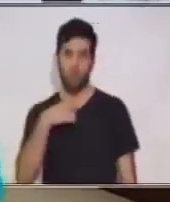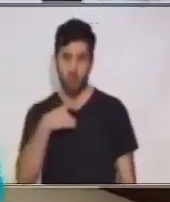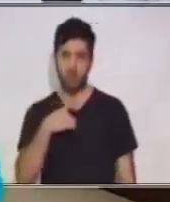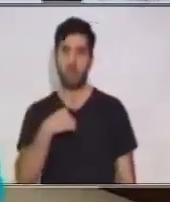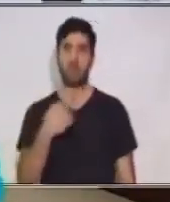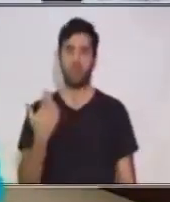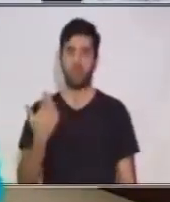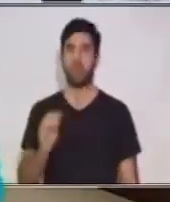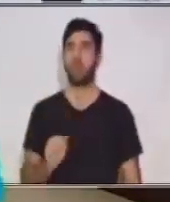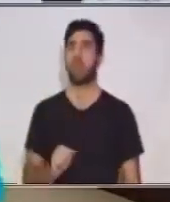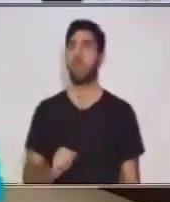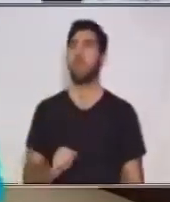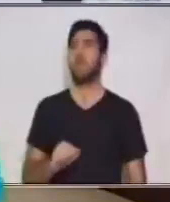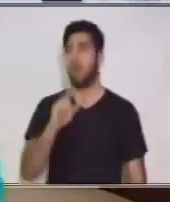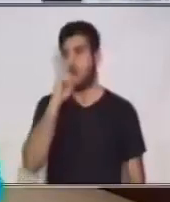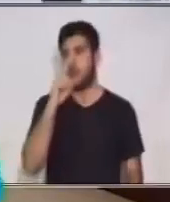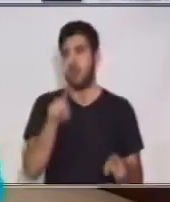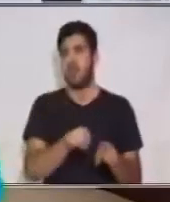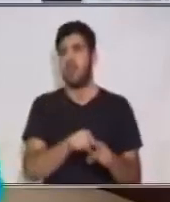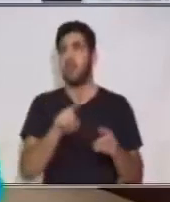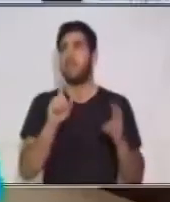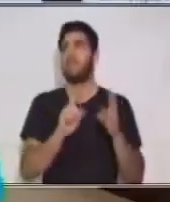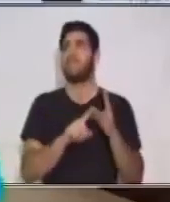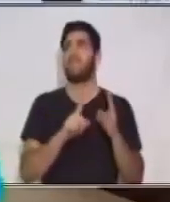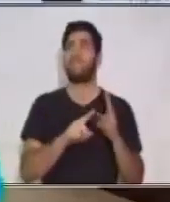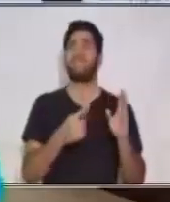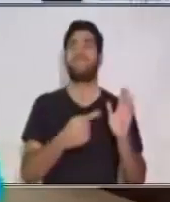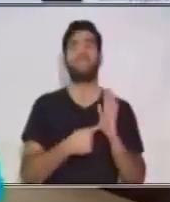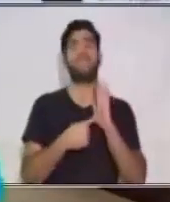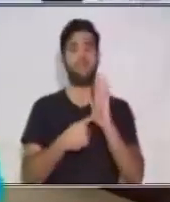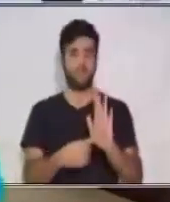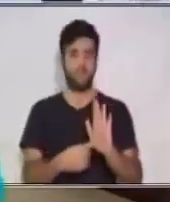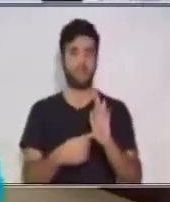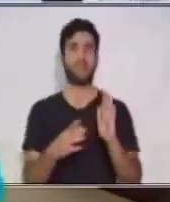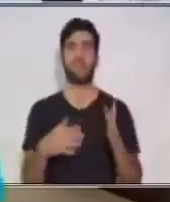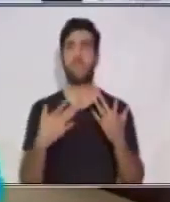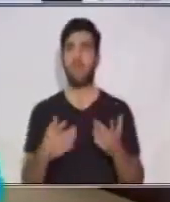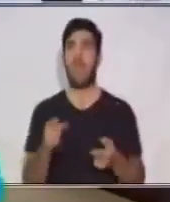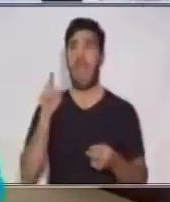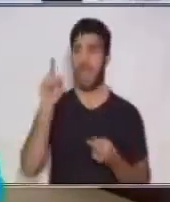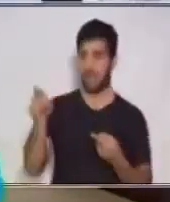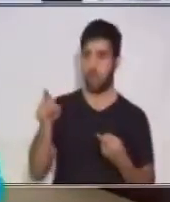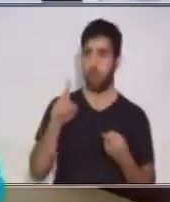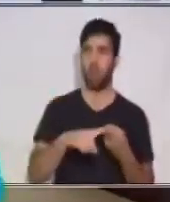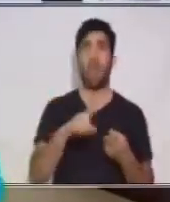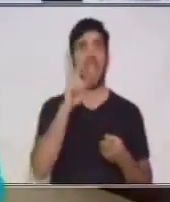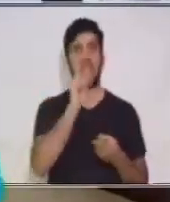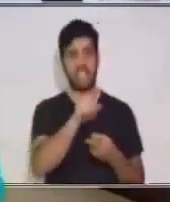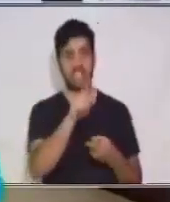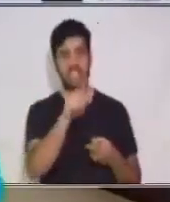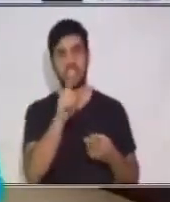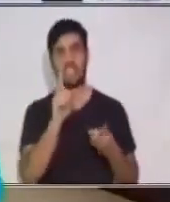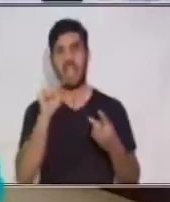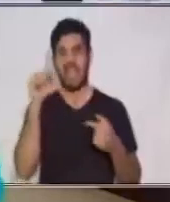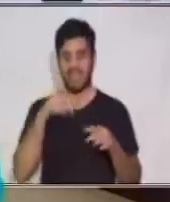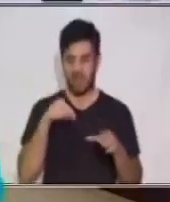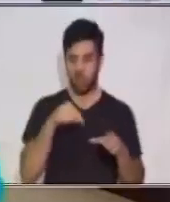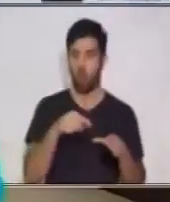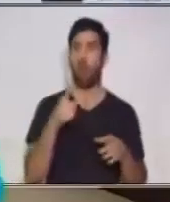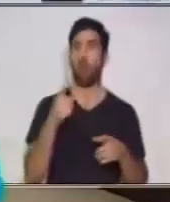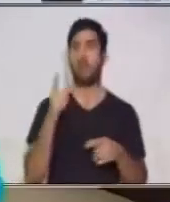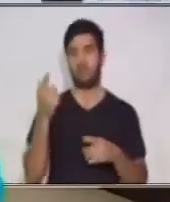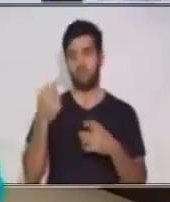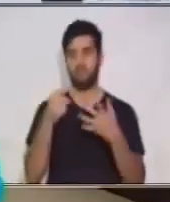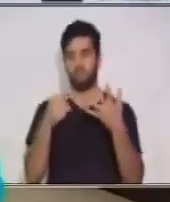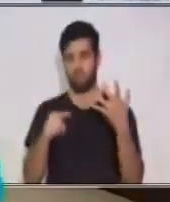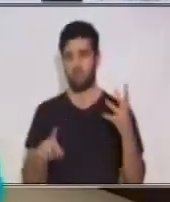nuestros. Tenemos también los pronombres demostrativos, eso, esa, esto,